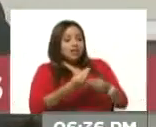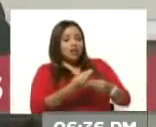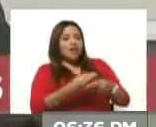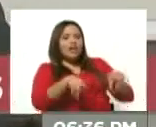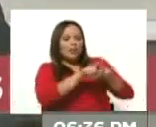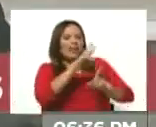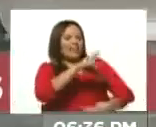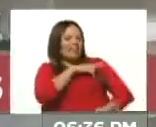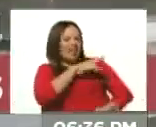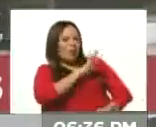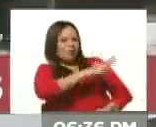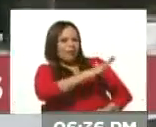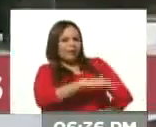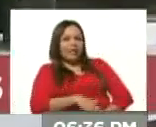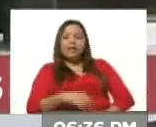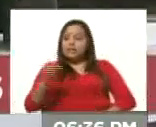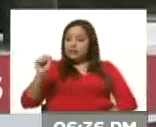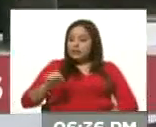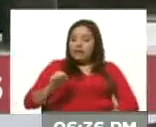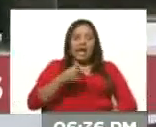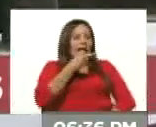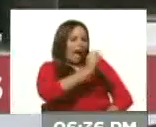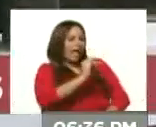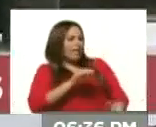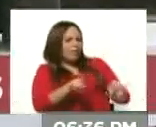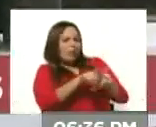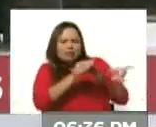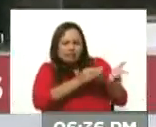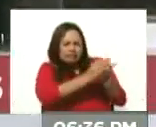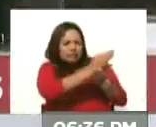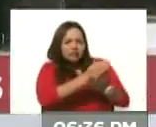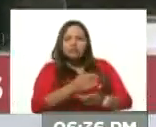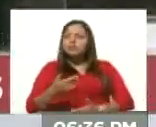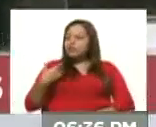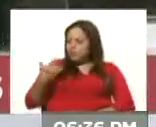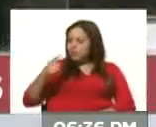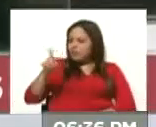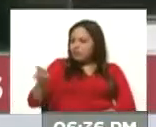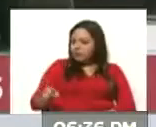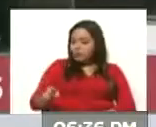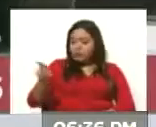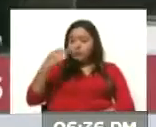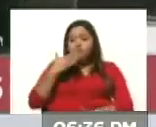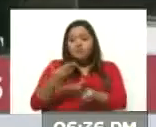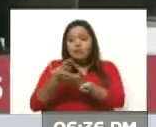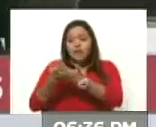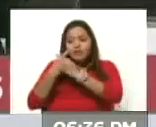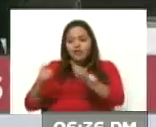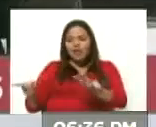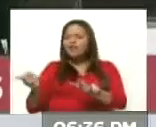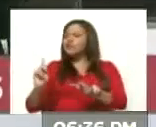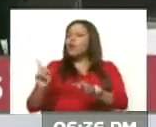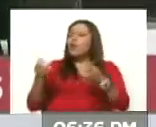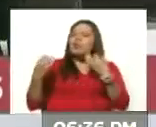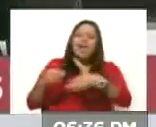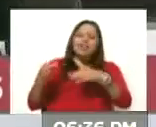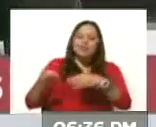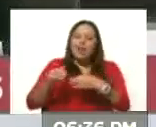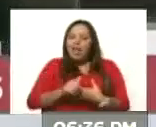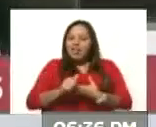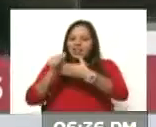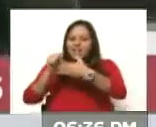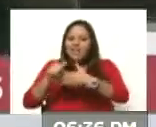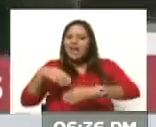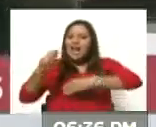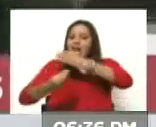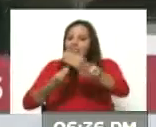claro pero la pregunta que yo hago es la siguiente una devoción lo que usted plantea es diferente ya no sería el carisma natural del líder sino la construcción